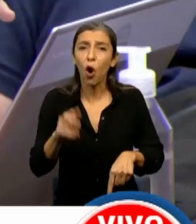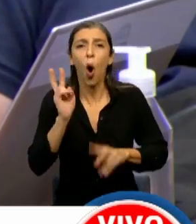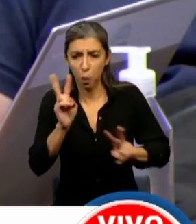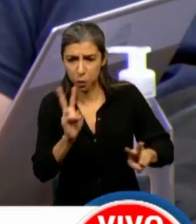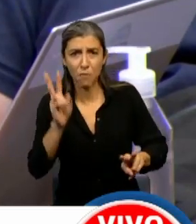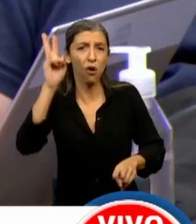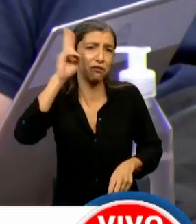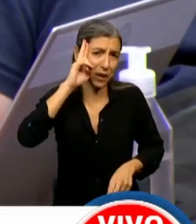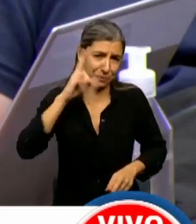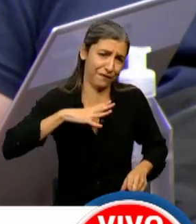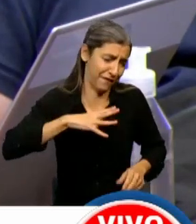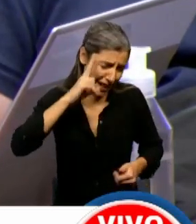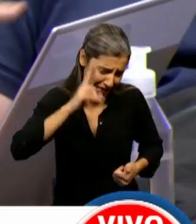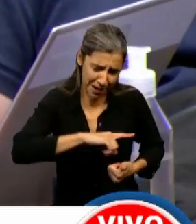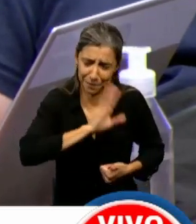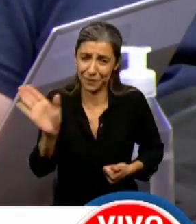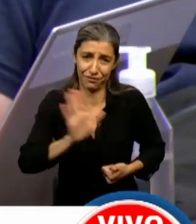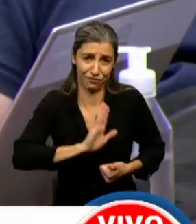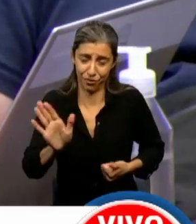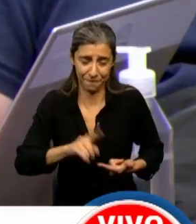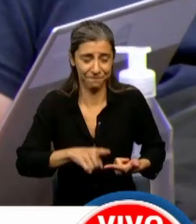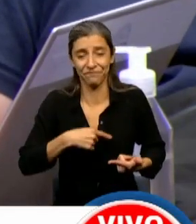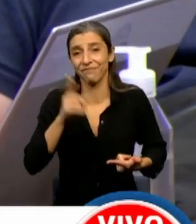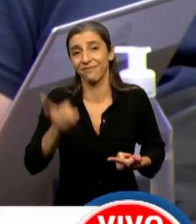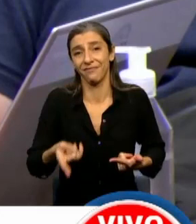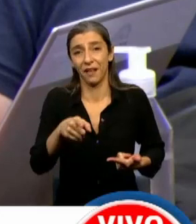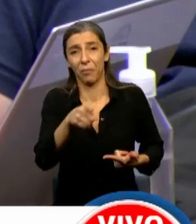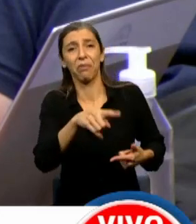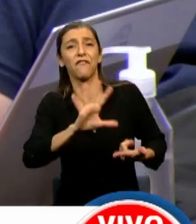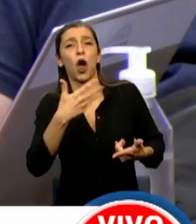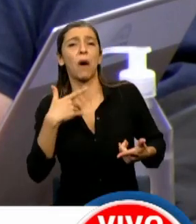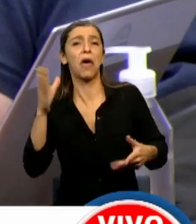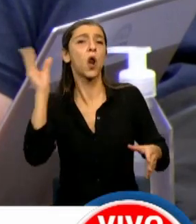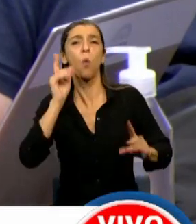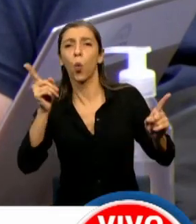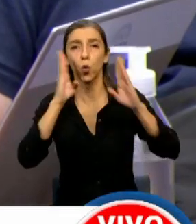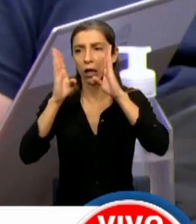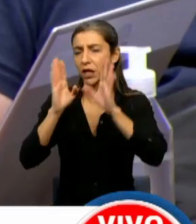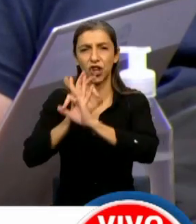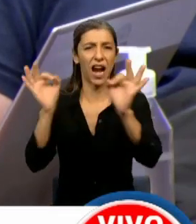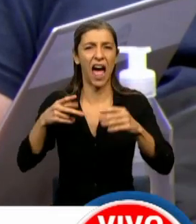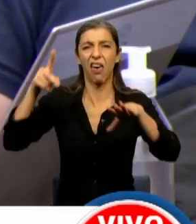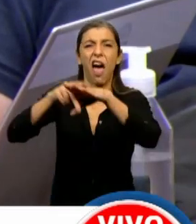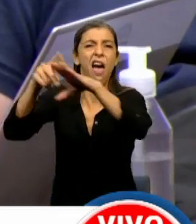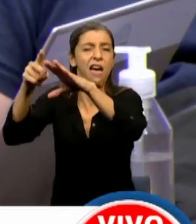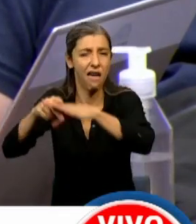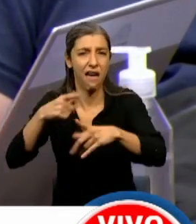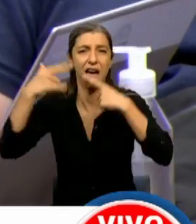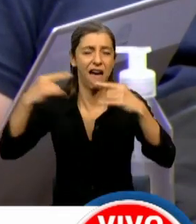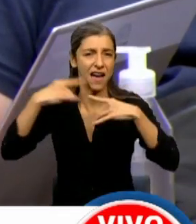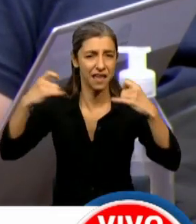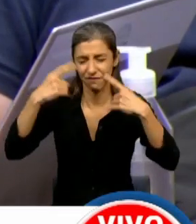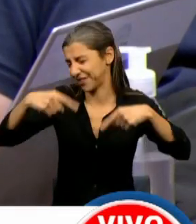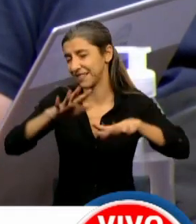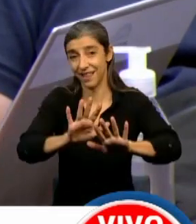respeto, además de esa escena de no escuchar, de interrumpir,